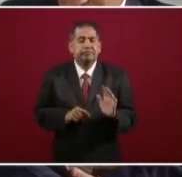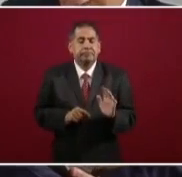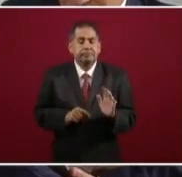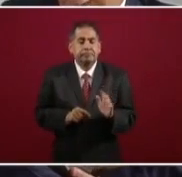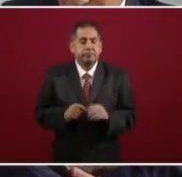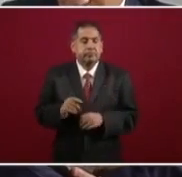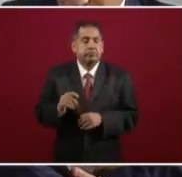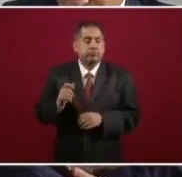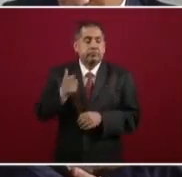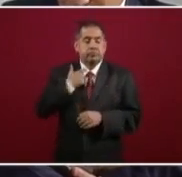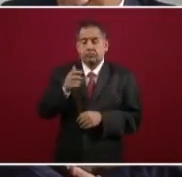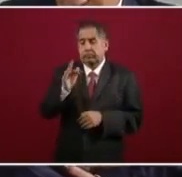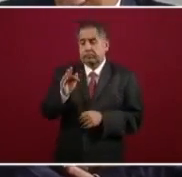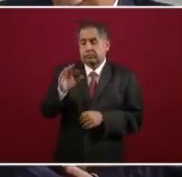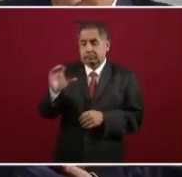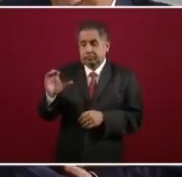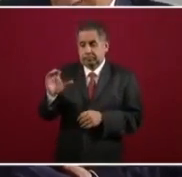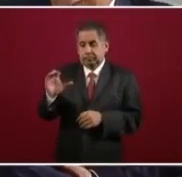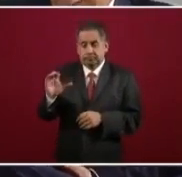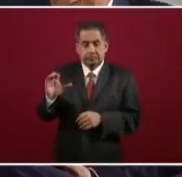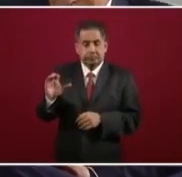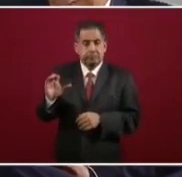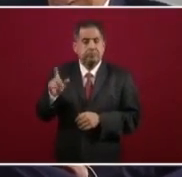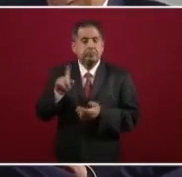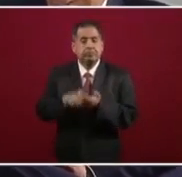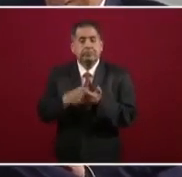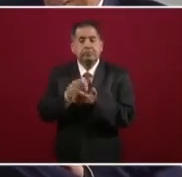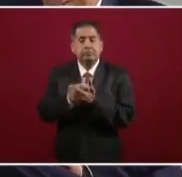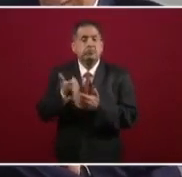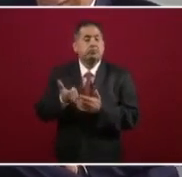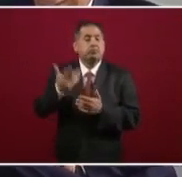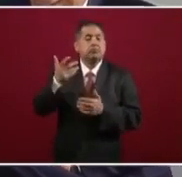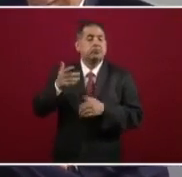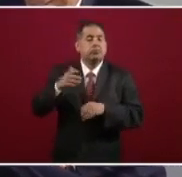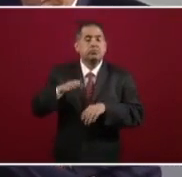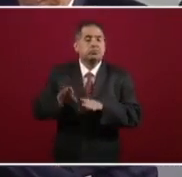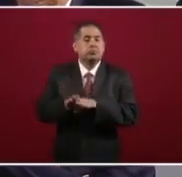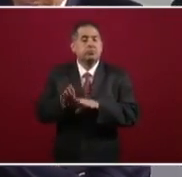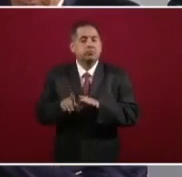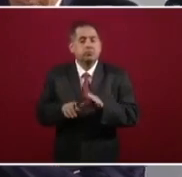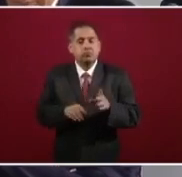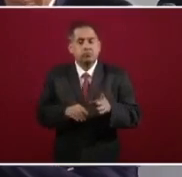calderón la economía en él